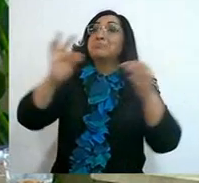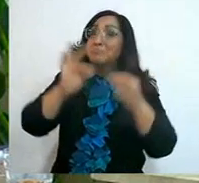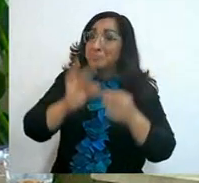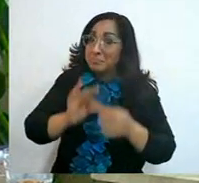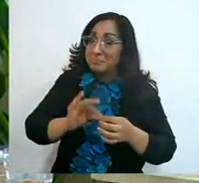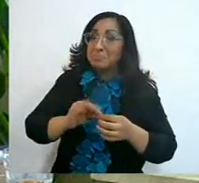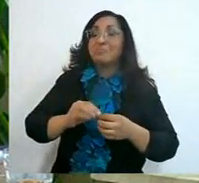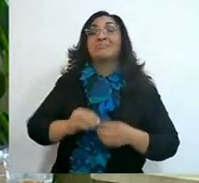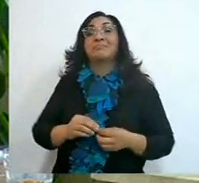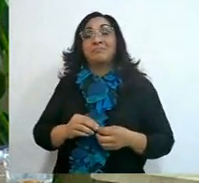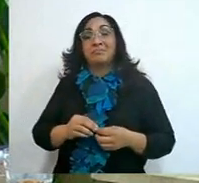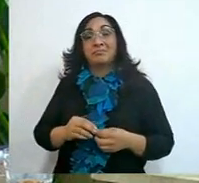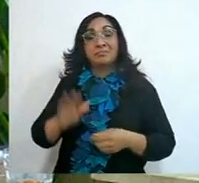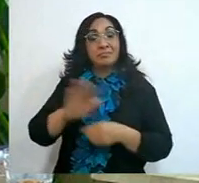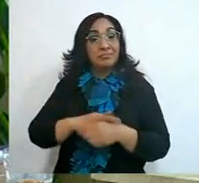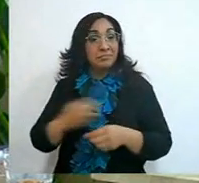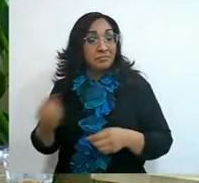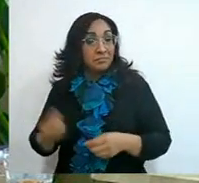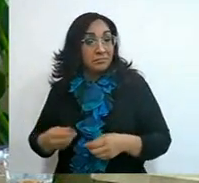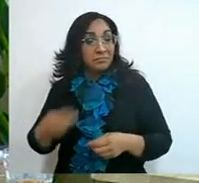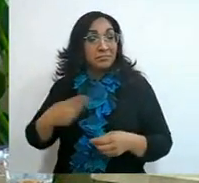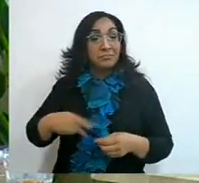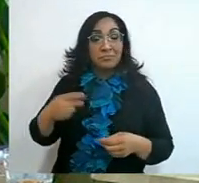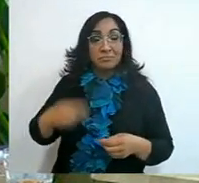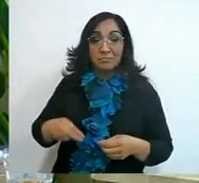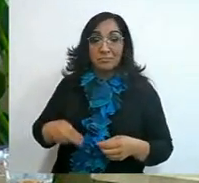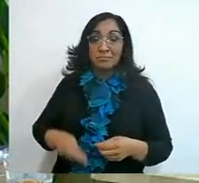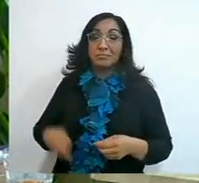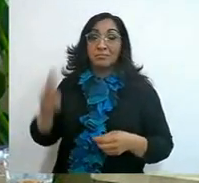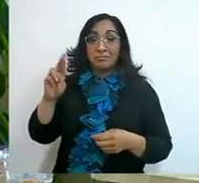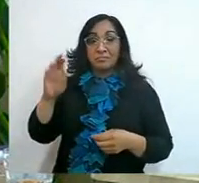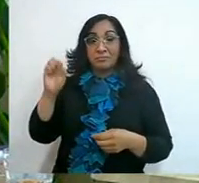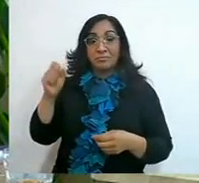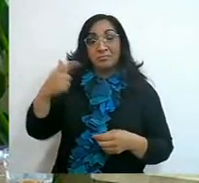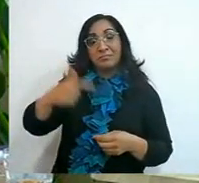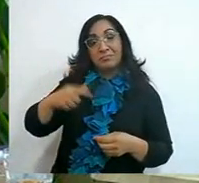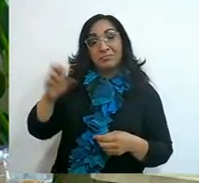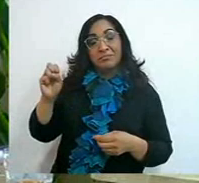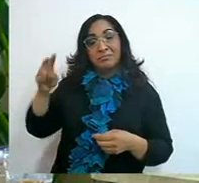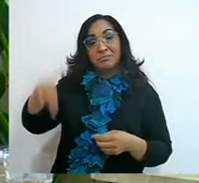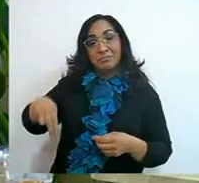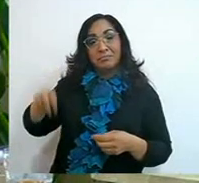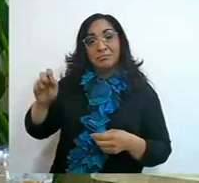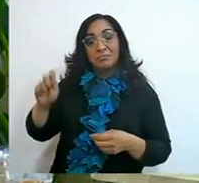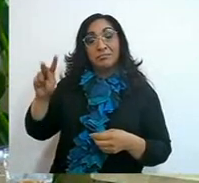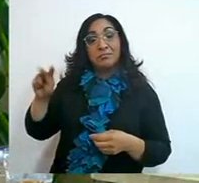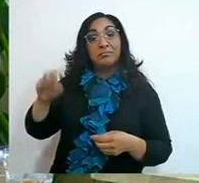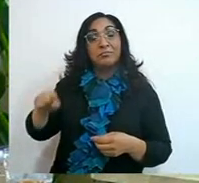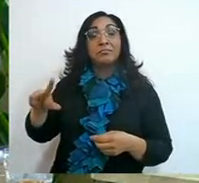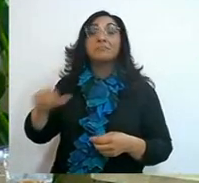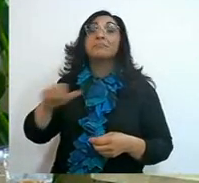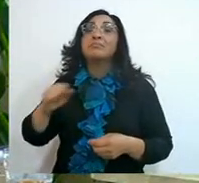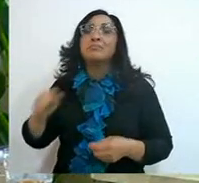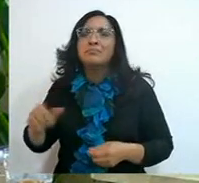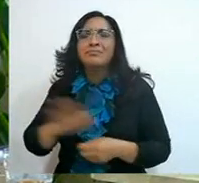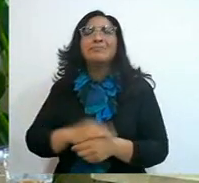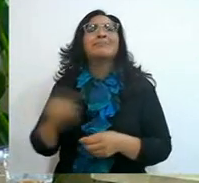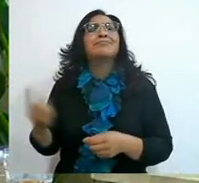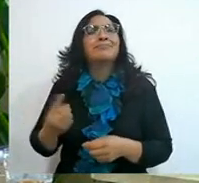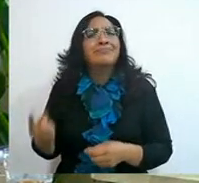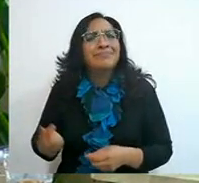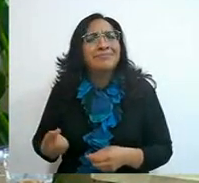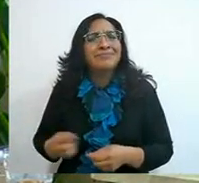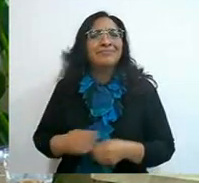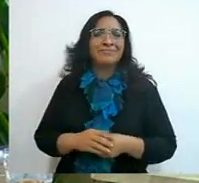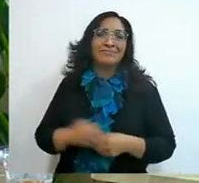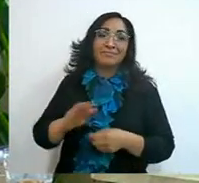a los regiomontanos, a los de Monterrey, nos llaman regiomontanos. ¿Por qué? Porque Monterrey